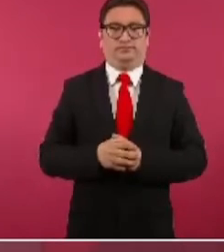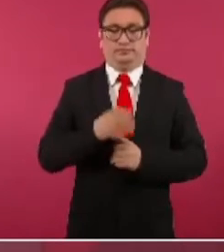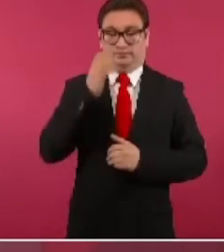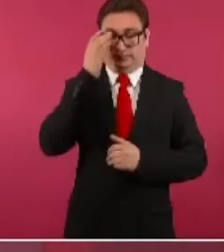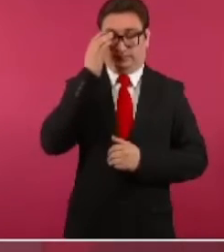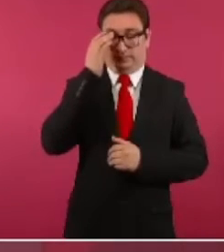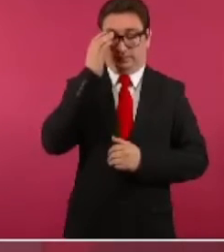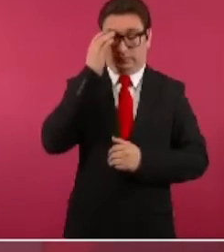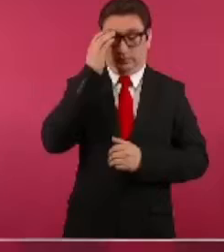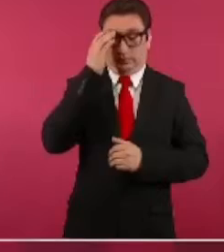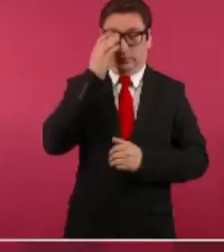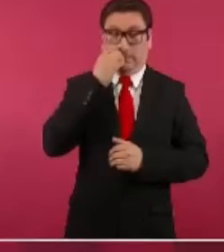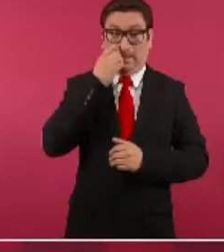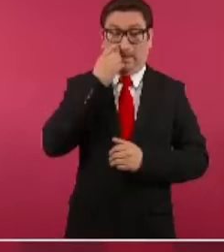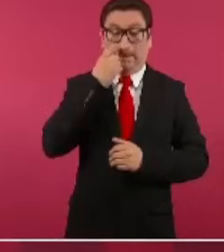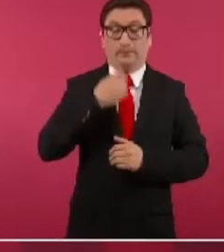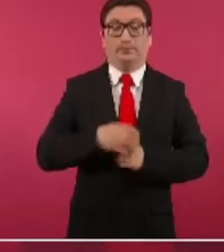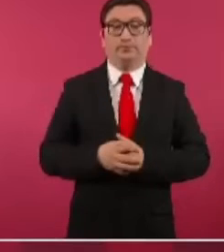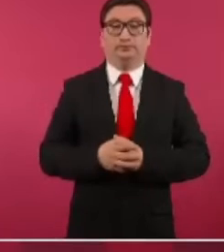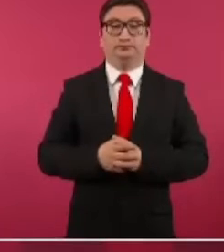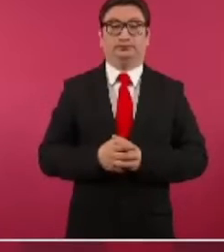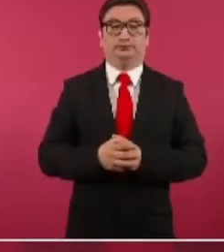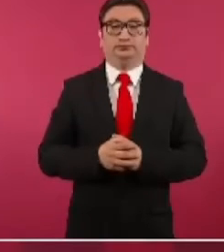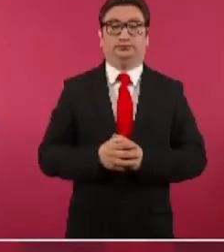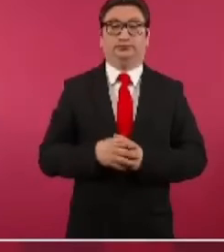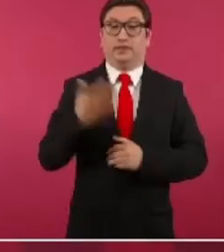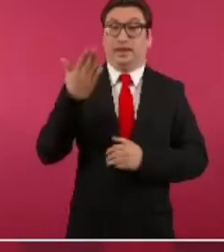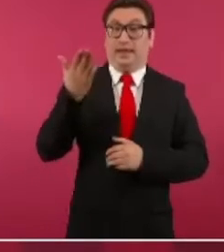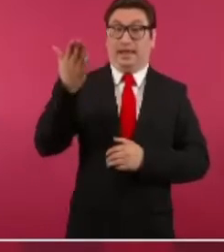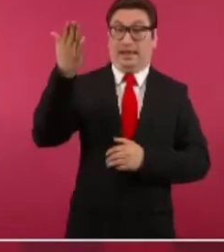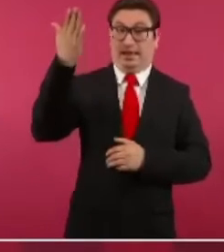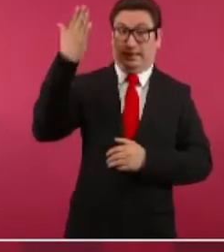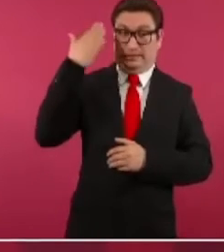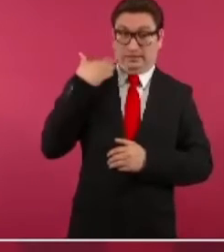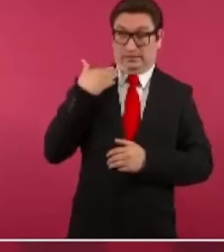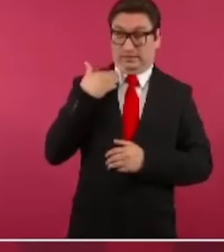el no haber contratado deuda